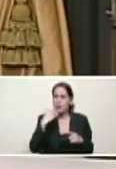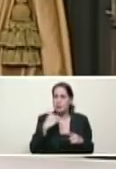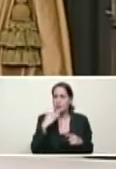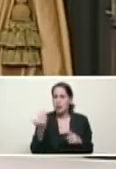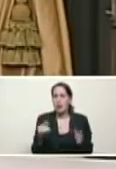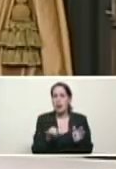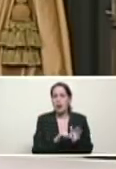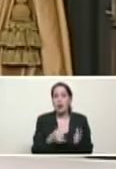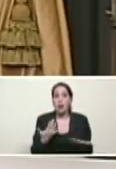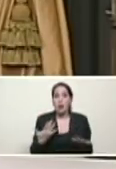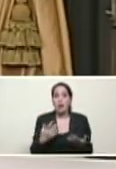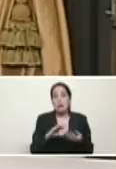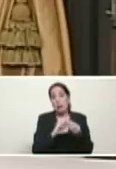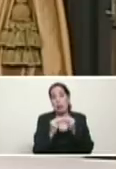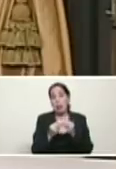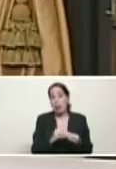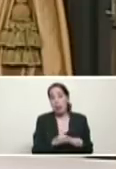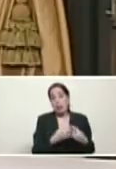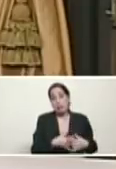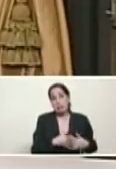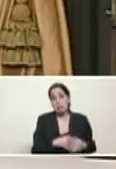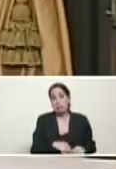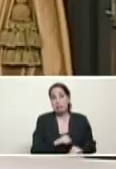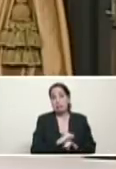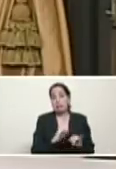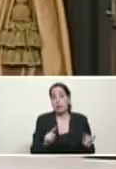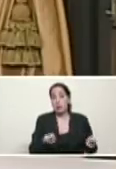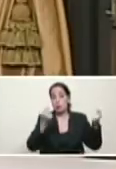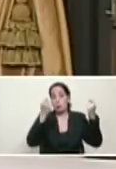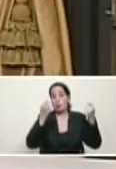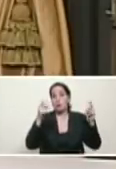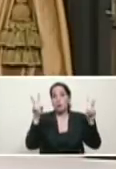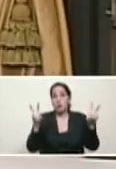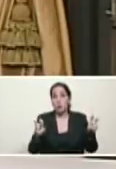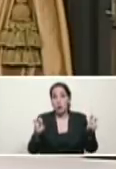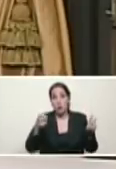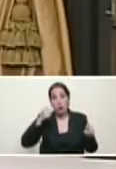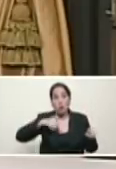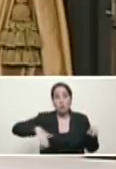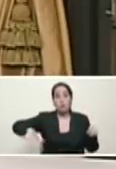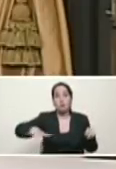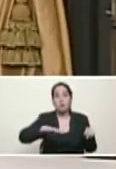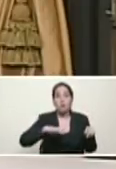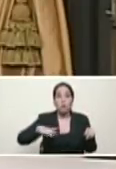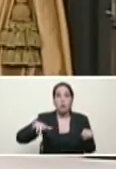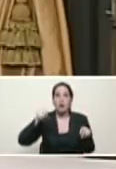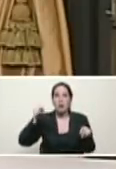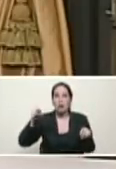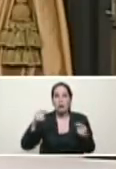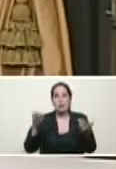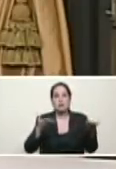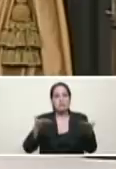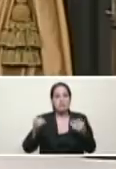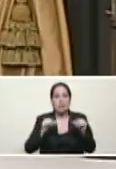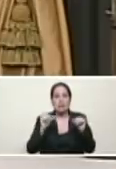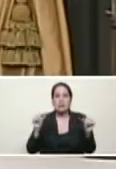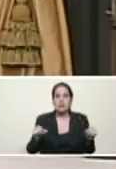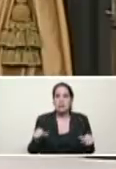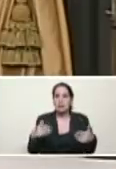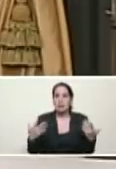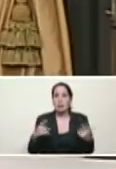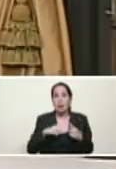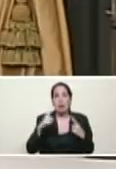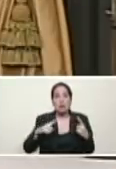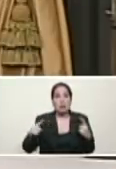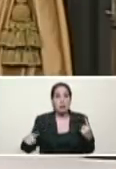la recuperación del transformador en Achaguas para restituir a nuestro pueblo de Achaguas el pleno servicio. Un ataque al transformador.